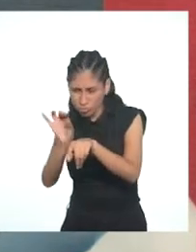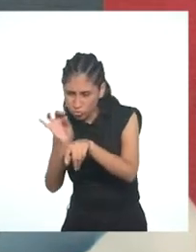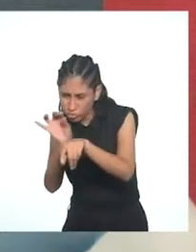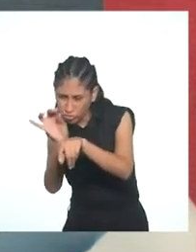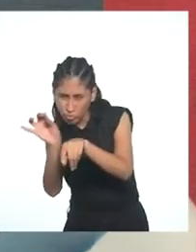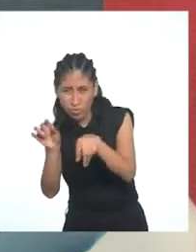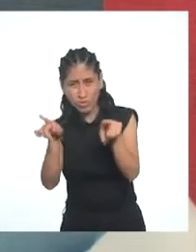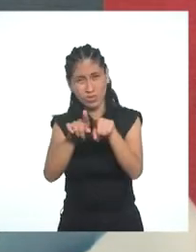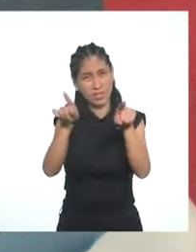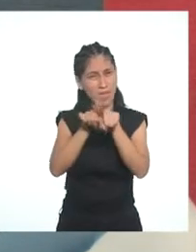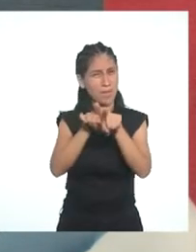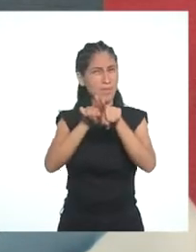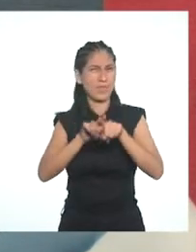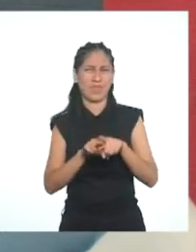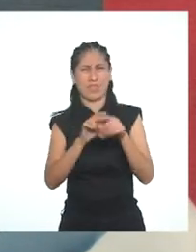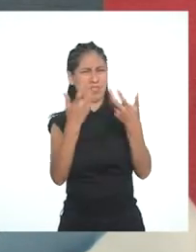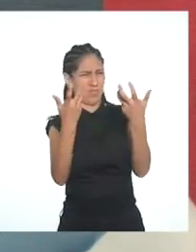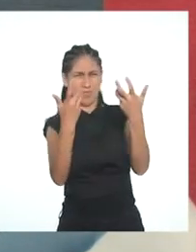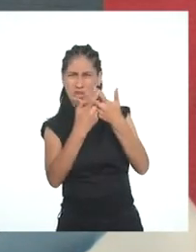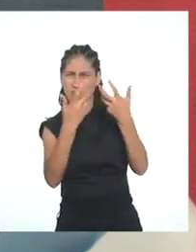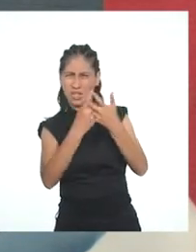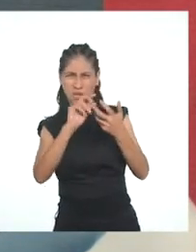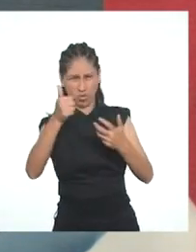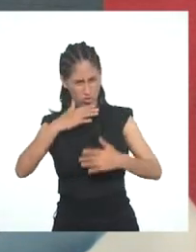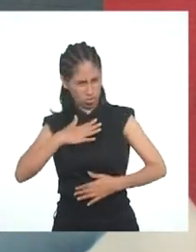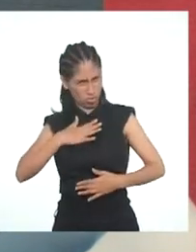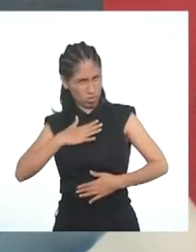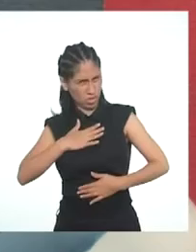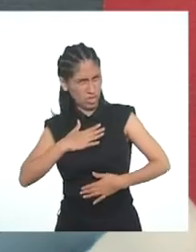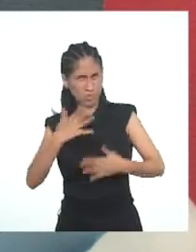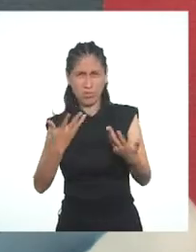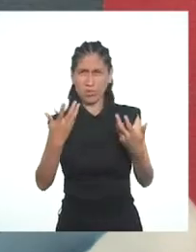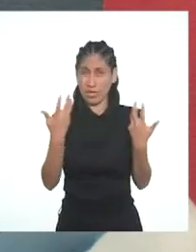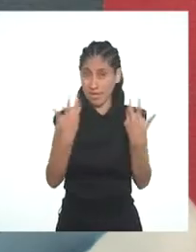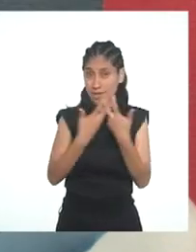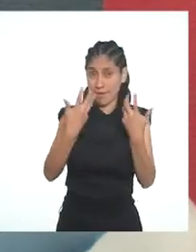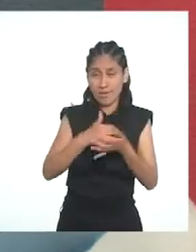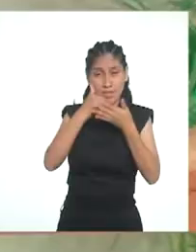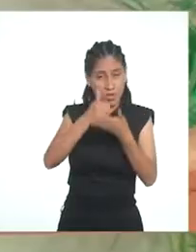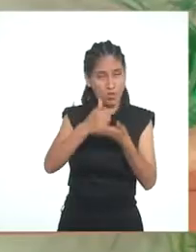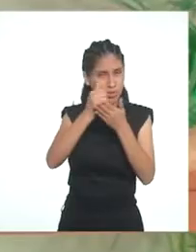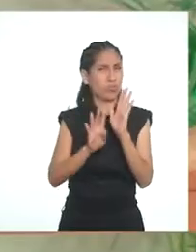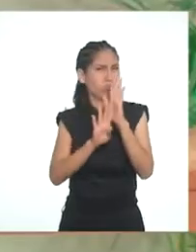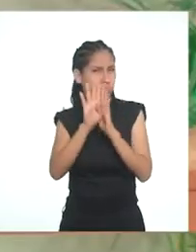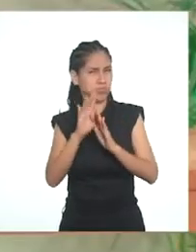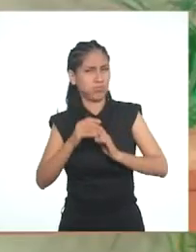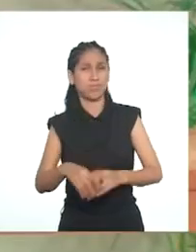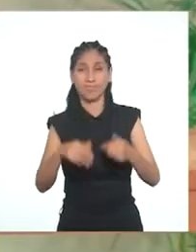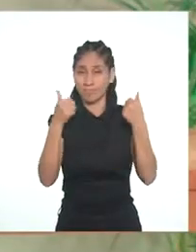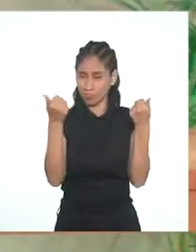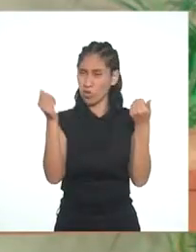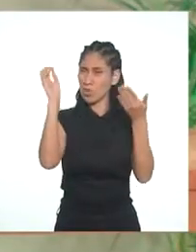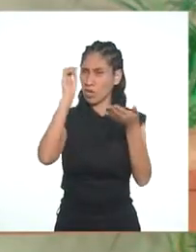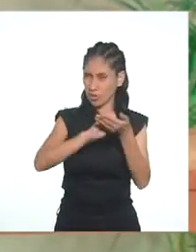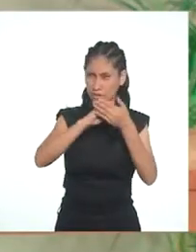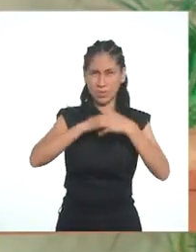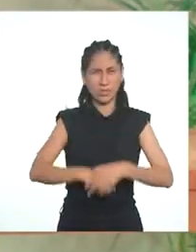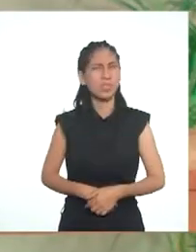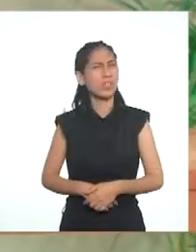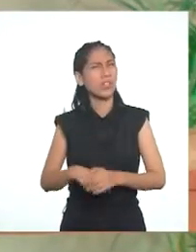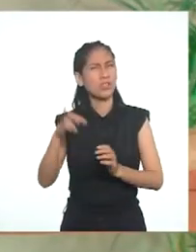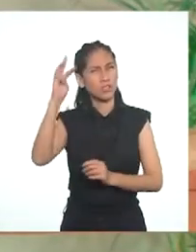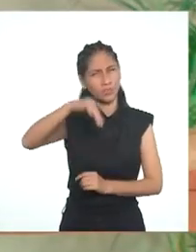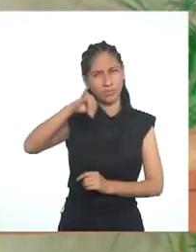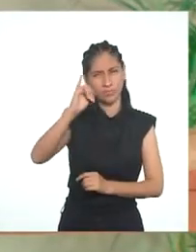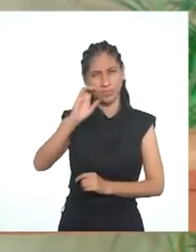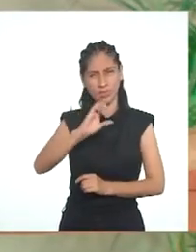o mantener una simbiosis, una relación con otros organismos con beneficios mutuos. Nuevamente, esta ambigüedad.